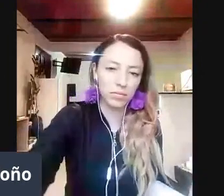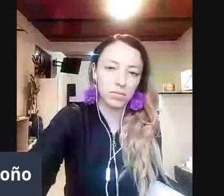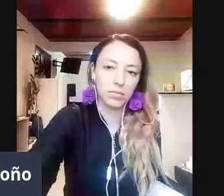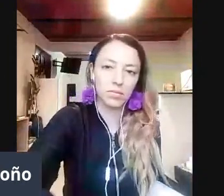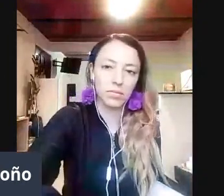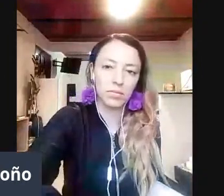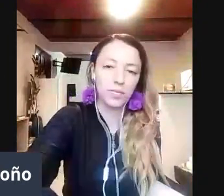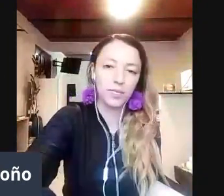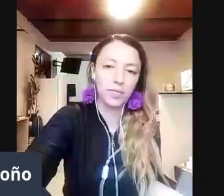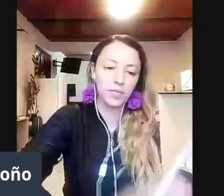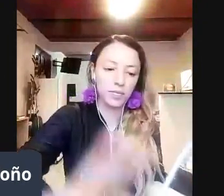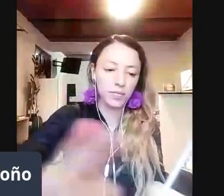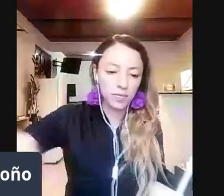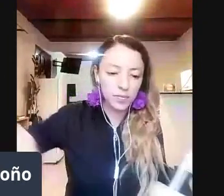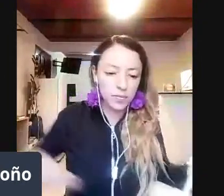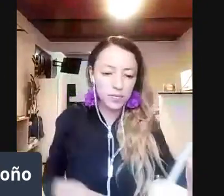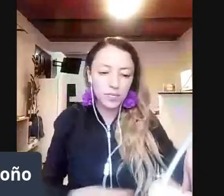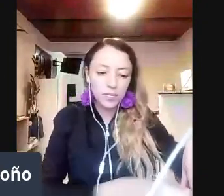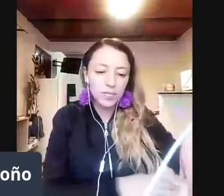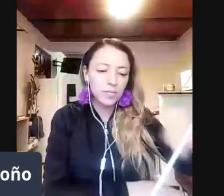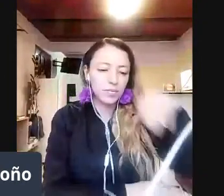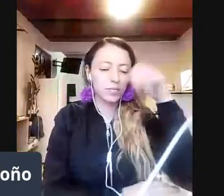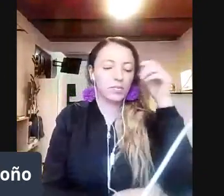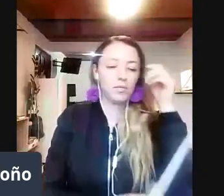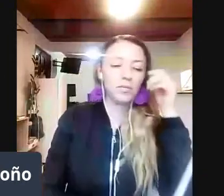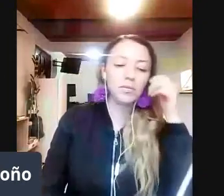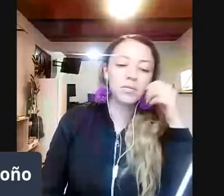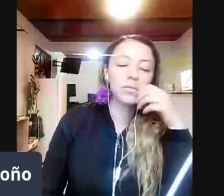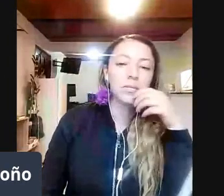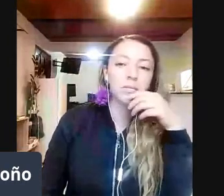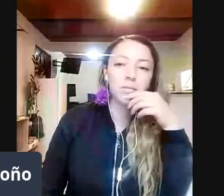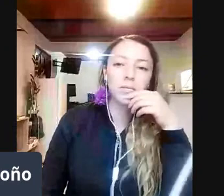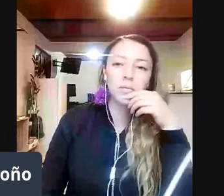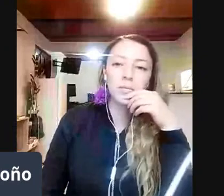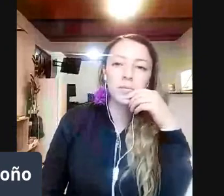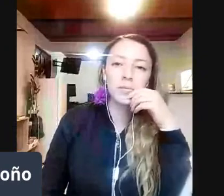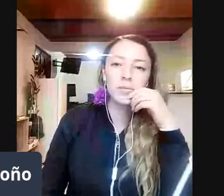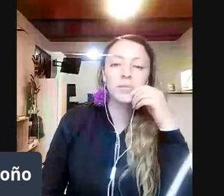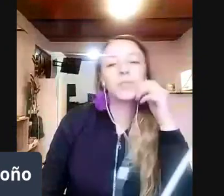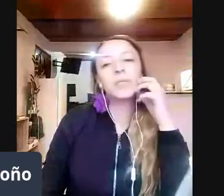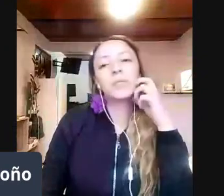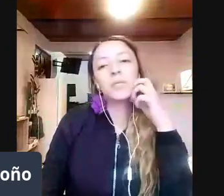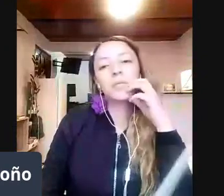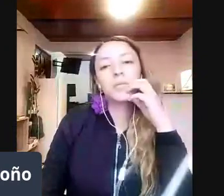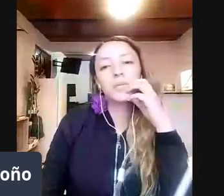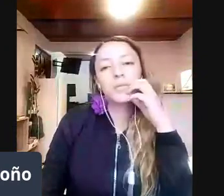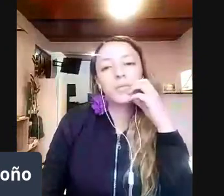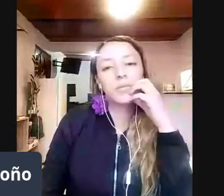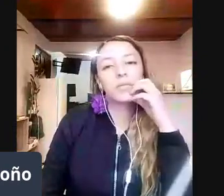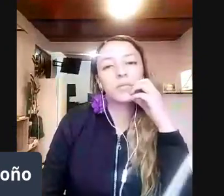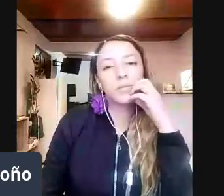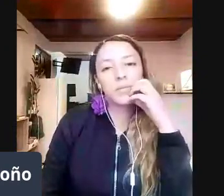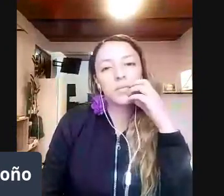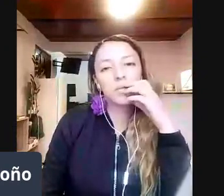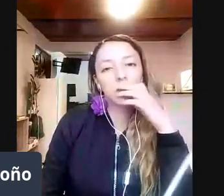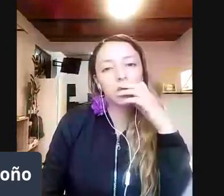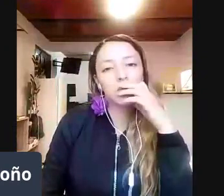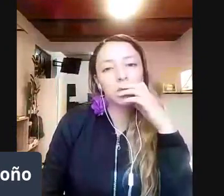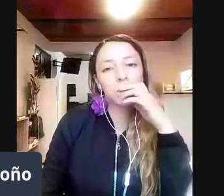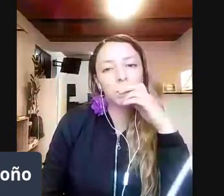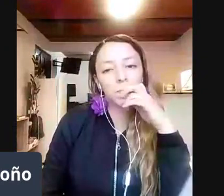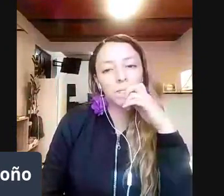heriberto de la calle con jaime garzón y en mi novela entonces que es heriberto de la calle vuelve a este